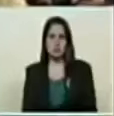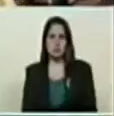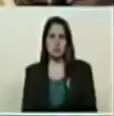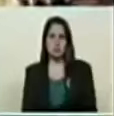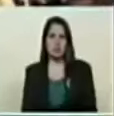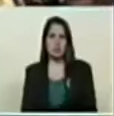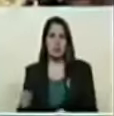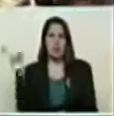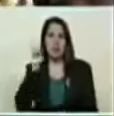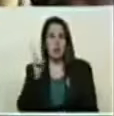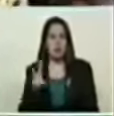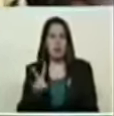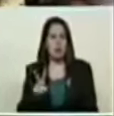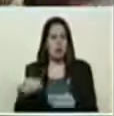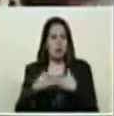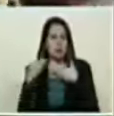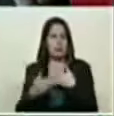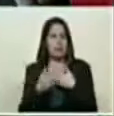Venezuela es víctima